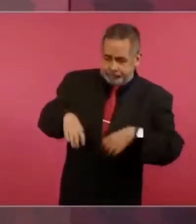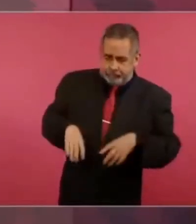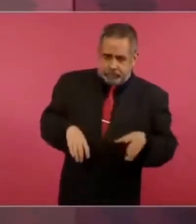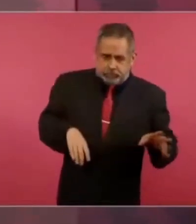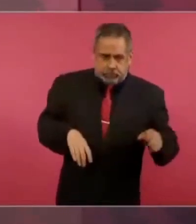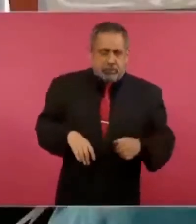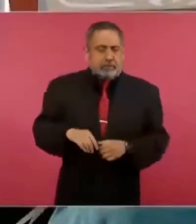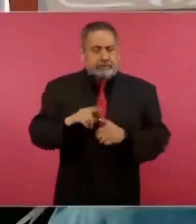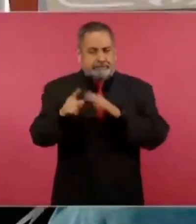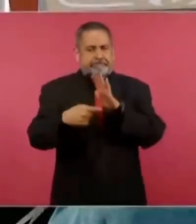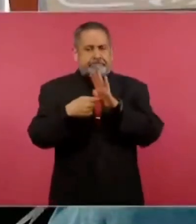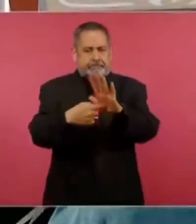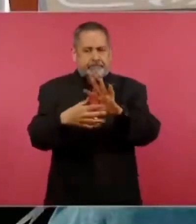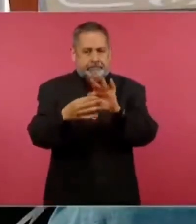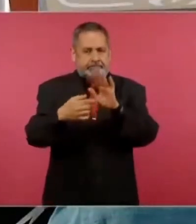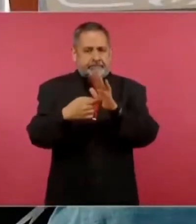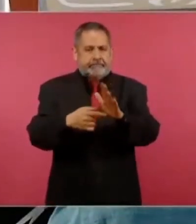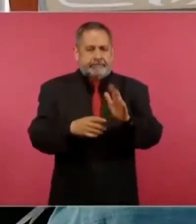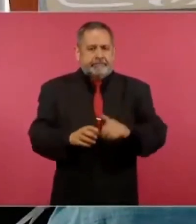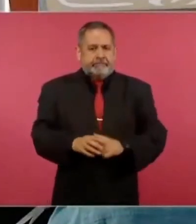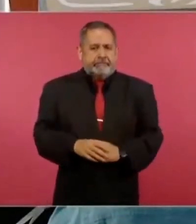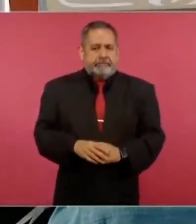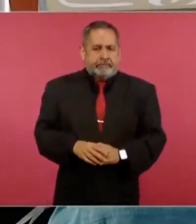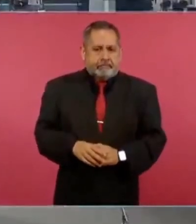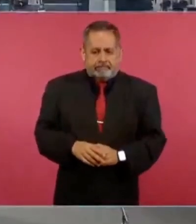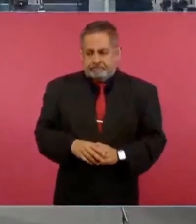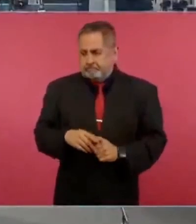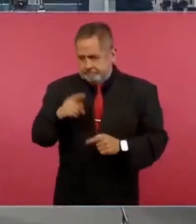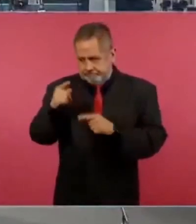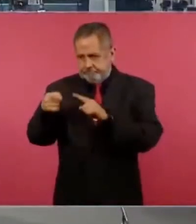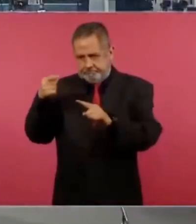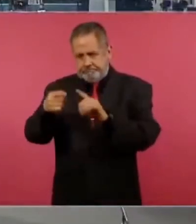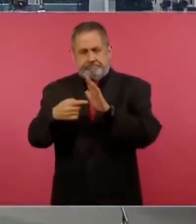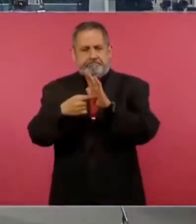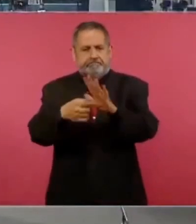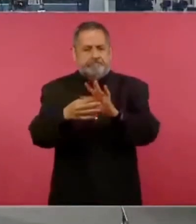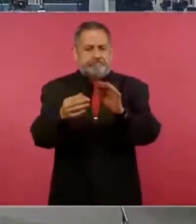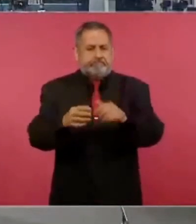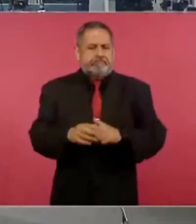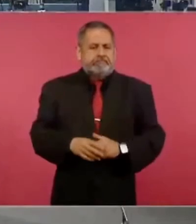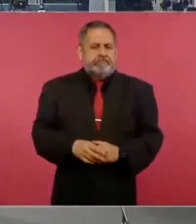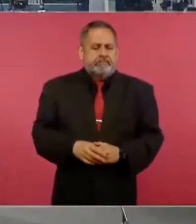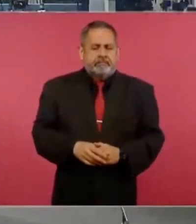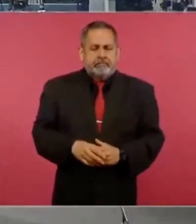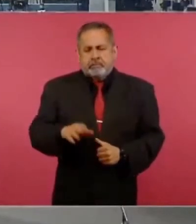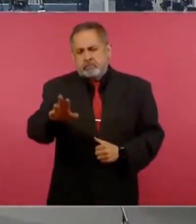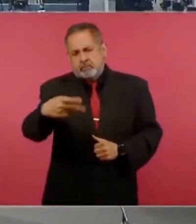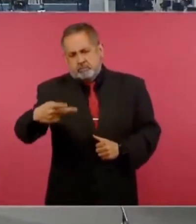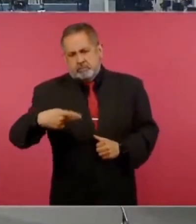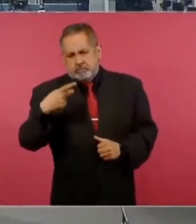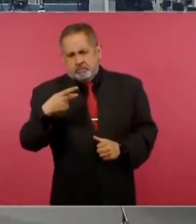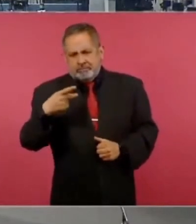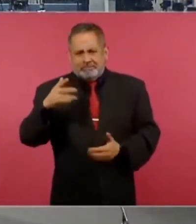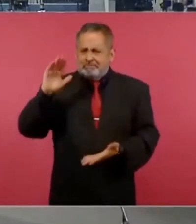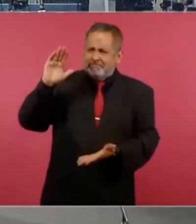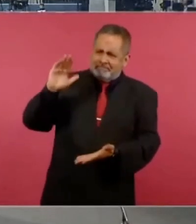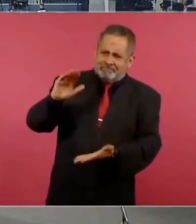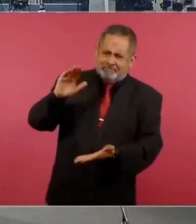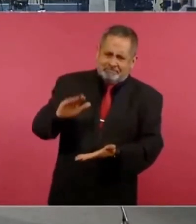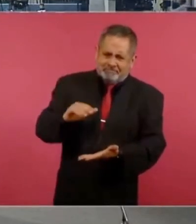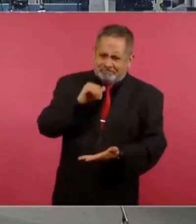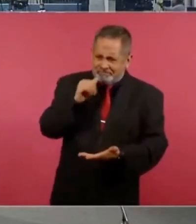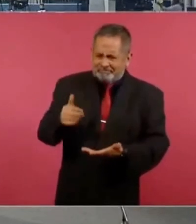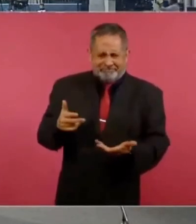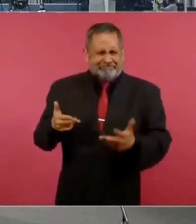Ahora te voy a mostrar, porque a eso vamos, ¿por qué dices no baja?